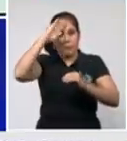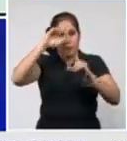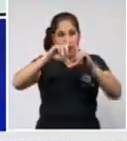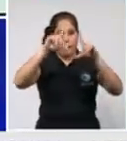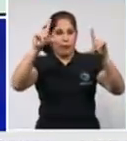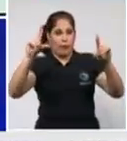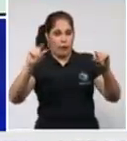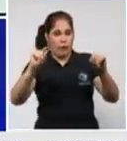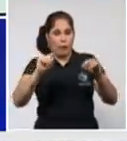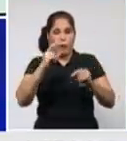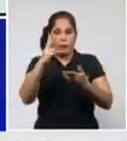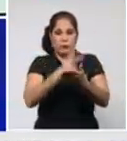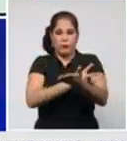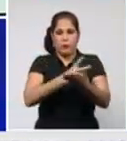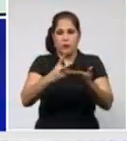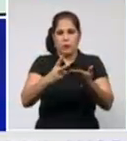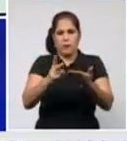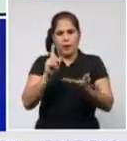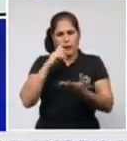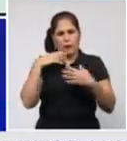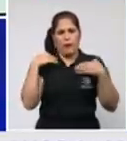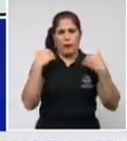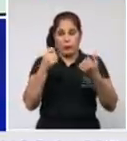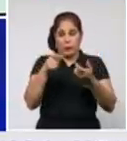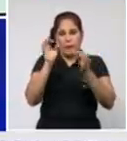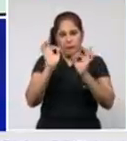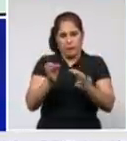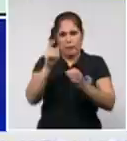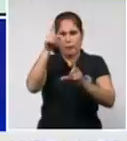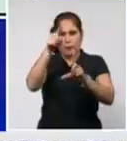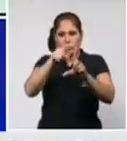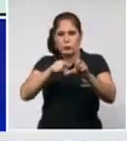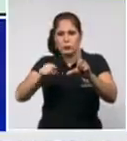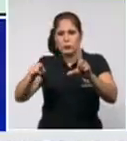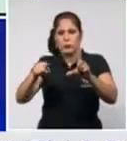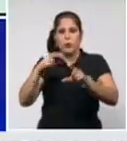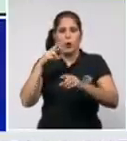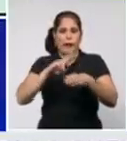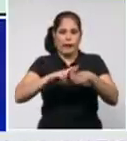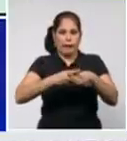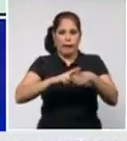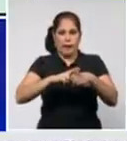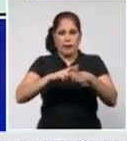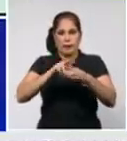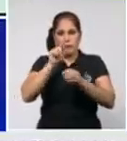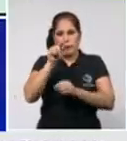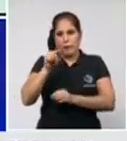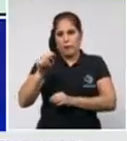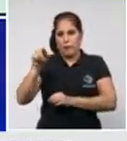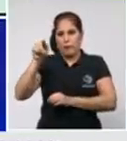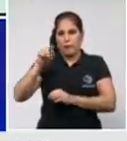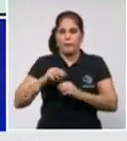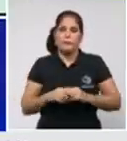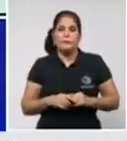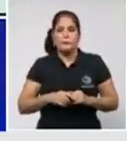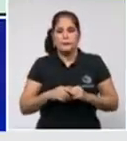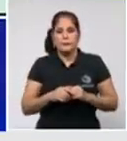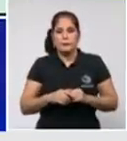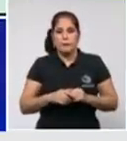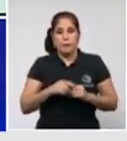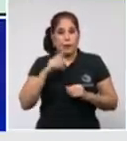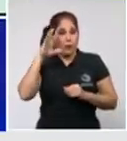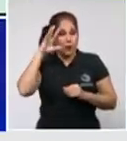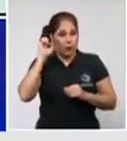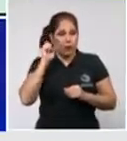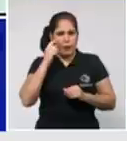últimos 15 días. Lilian, mira, a ver, ahí está. Gracias. Ahí, como ustedes ven, nos hicieron una